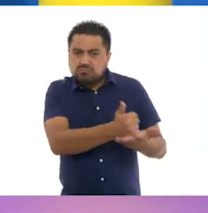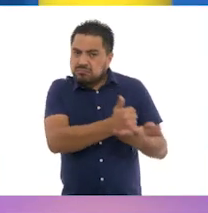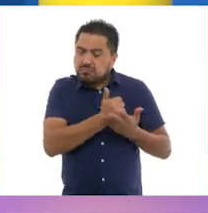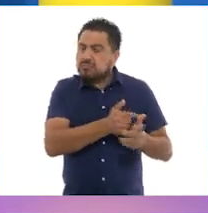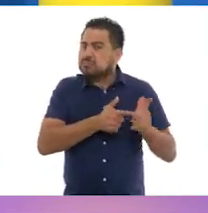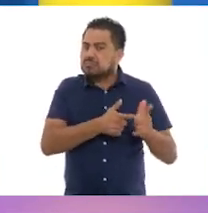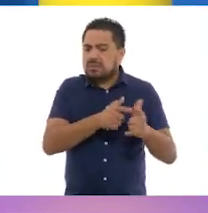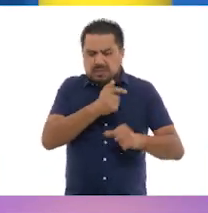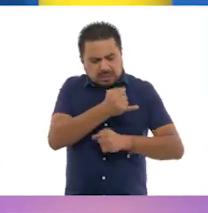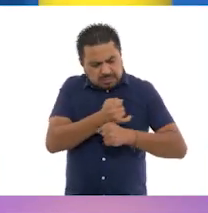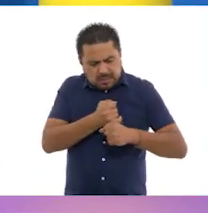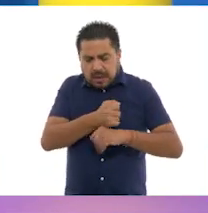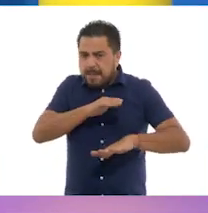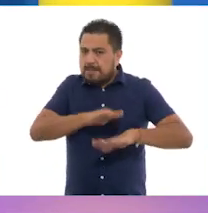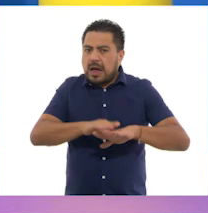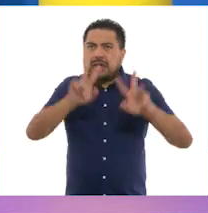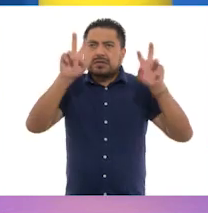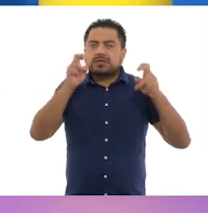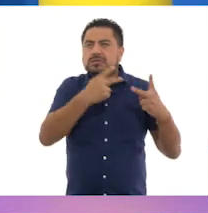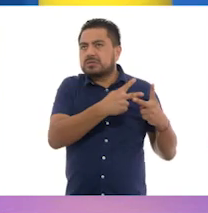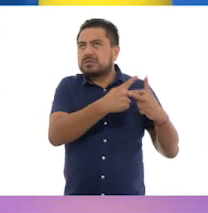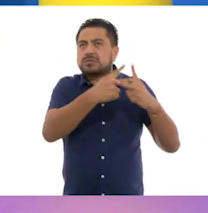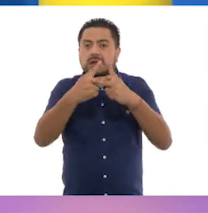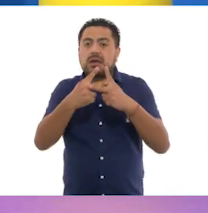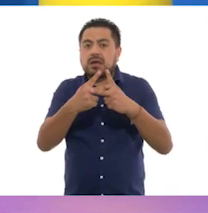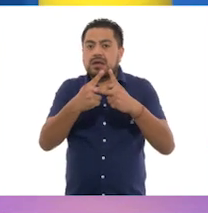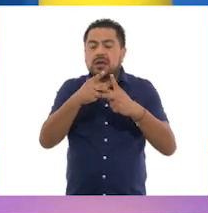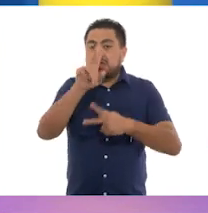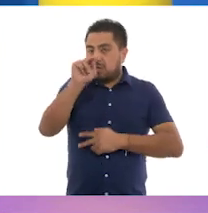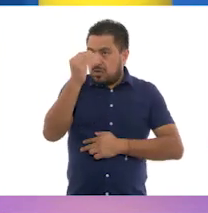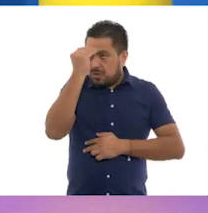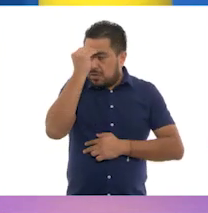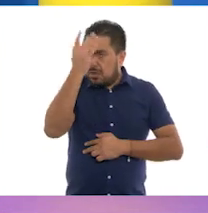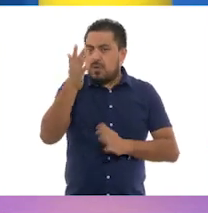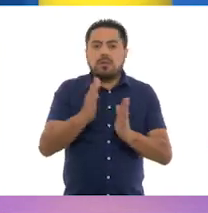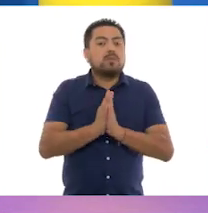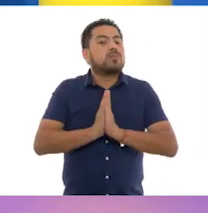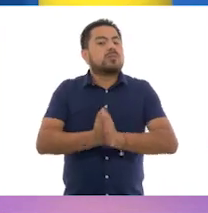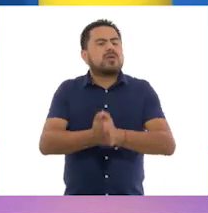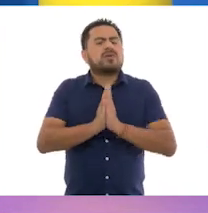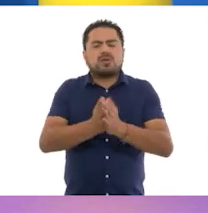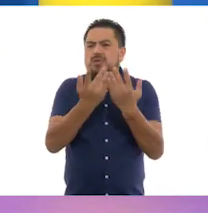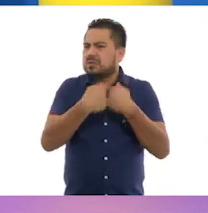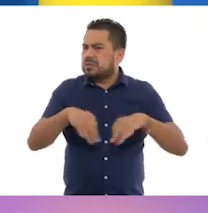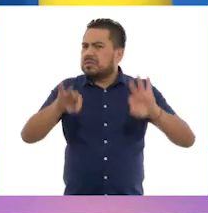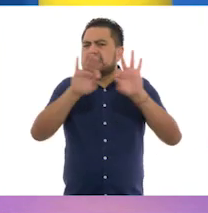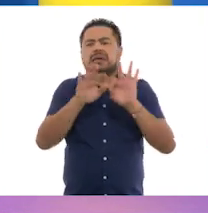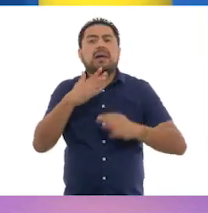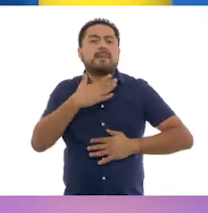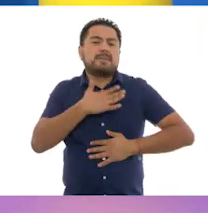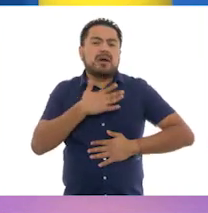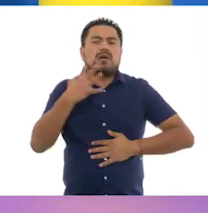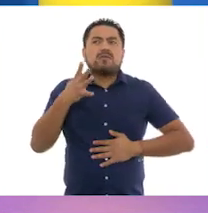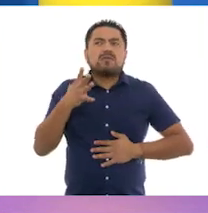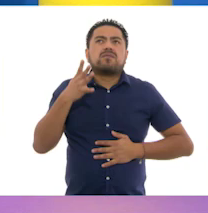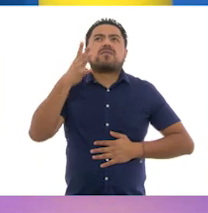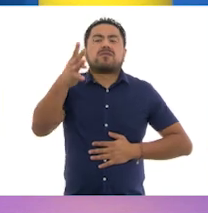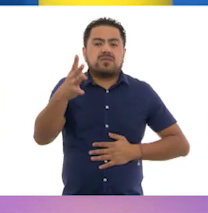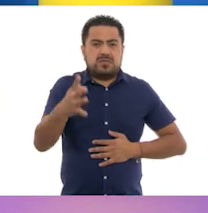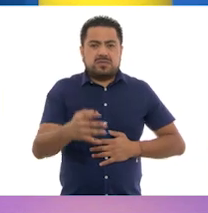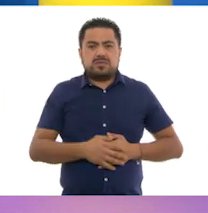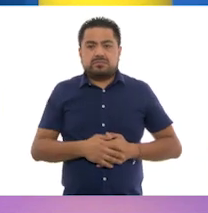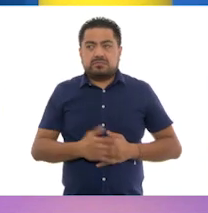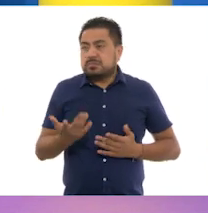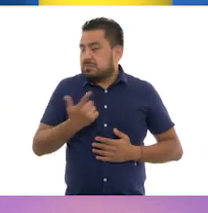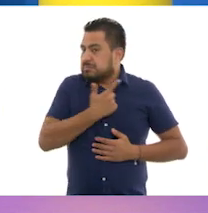a investigar más acerca del espacio. ¿Sí? No se les vaya a olvidar, por favor. Es muy importante para mí, para mi futuro. ¿A